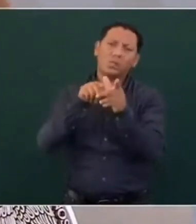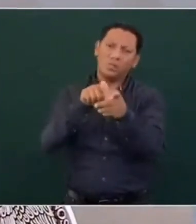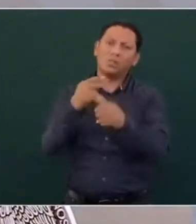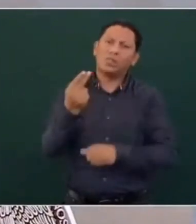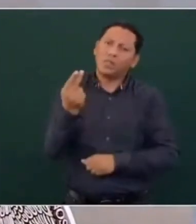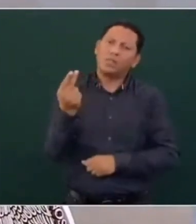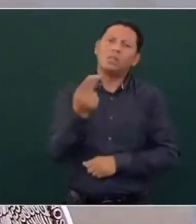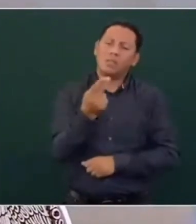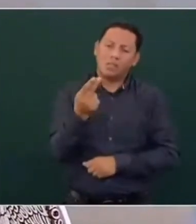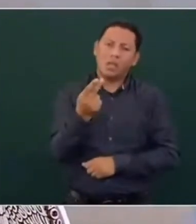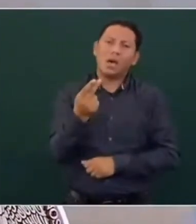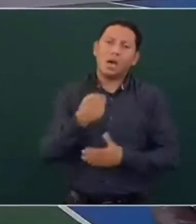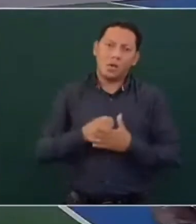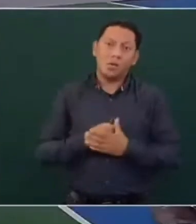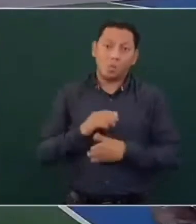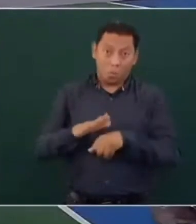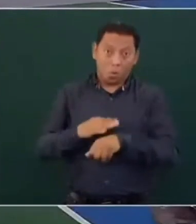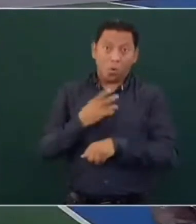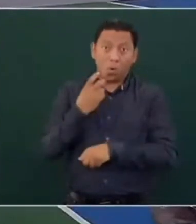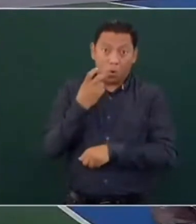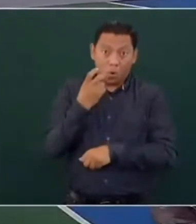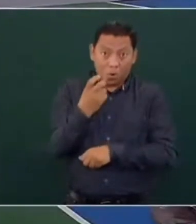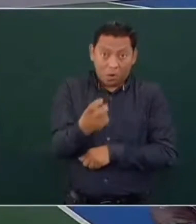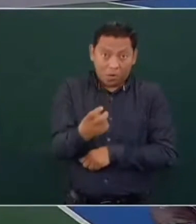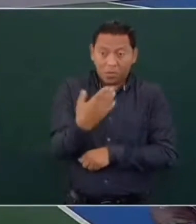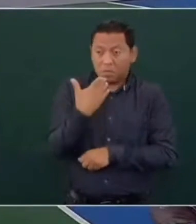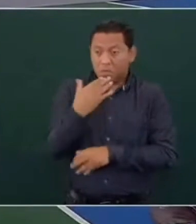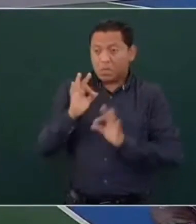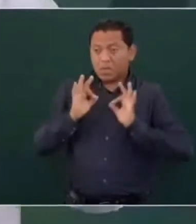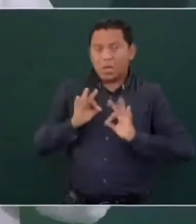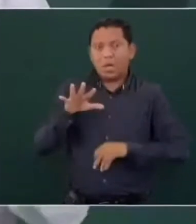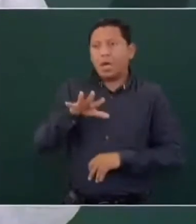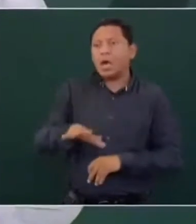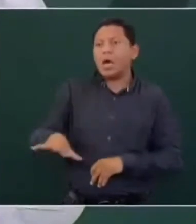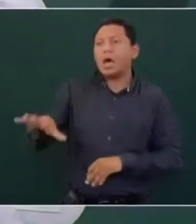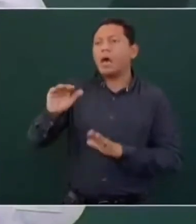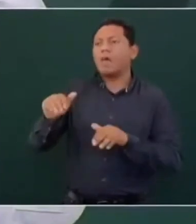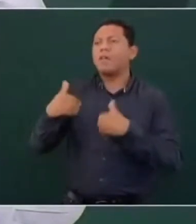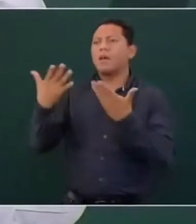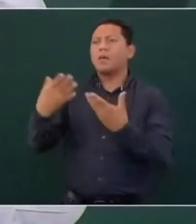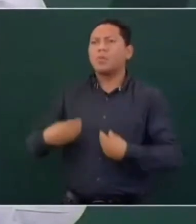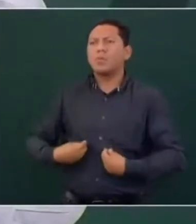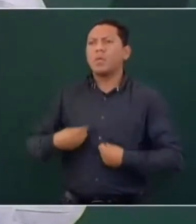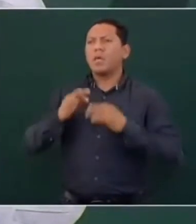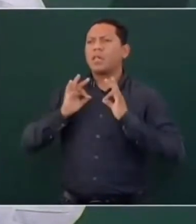Se debe mucho eso. Entre más vida comunitaria, menos delitos.